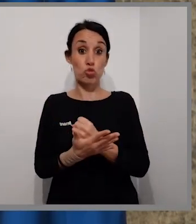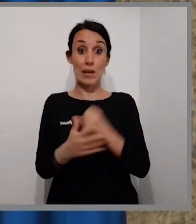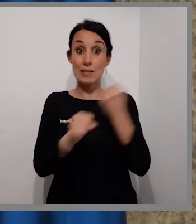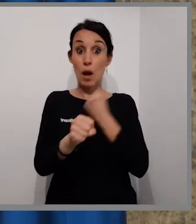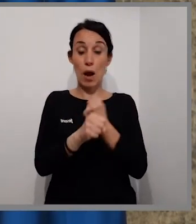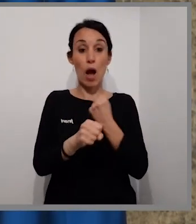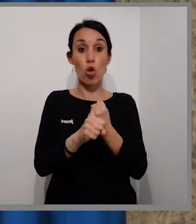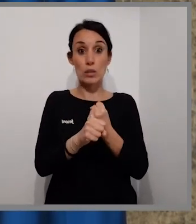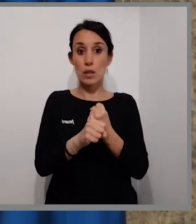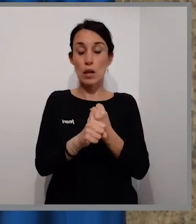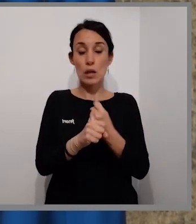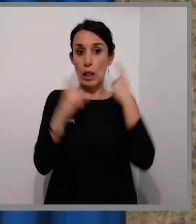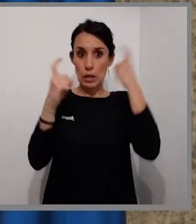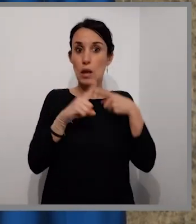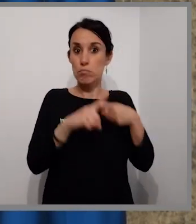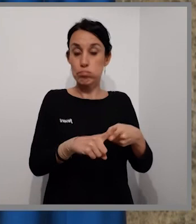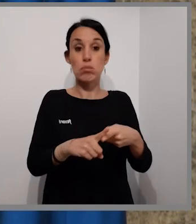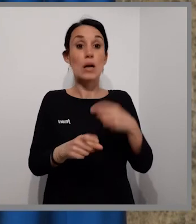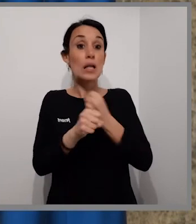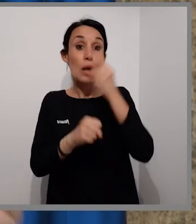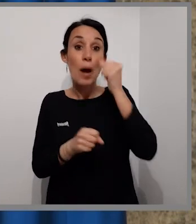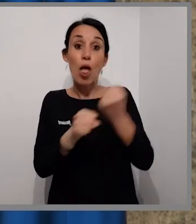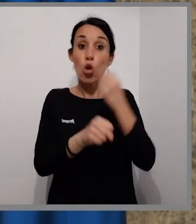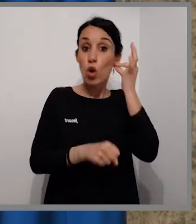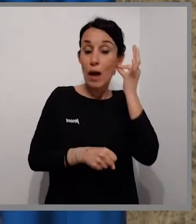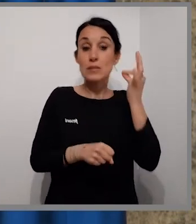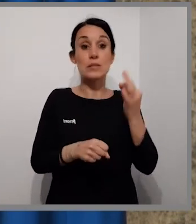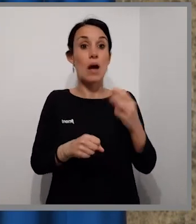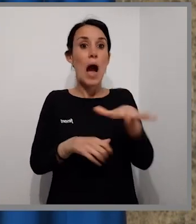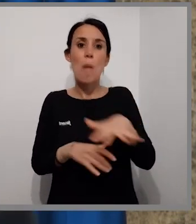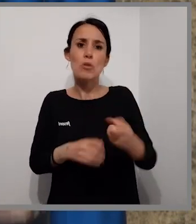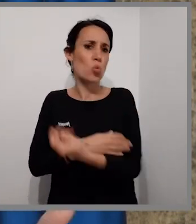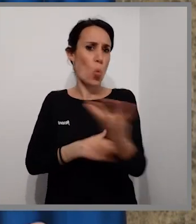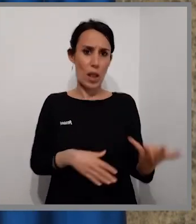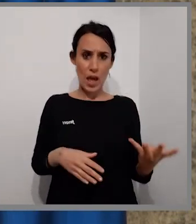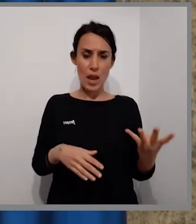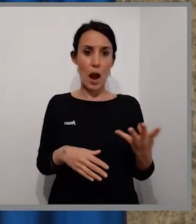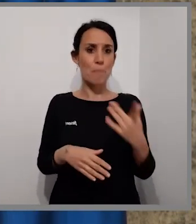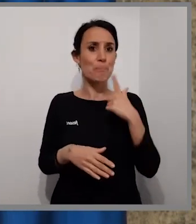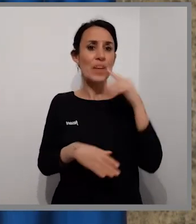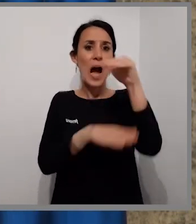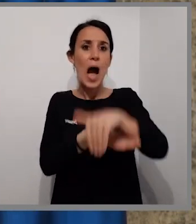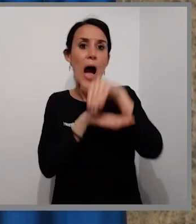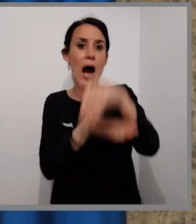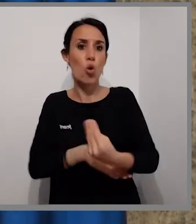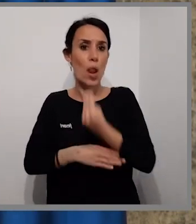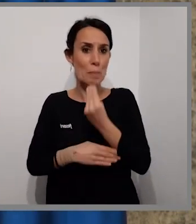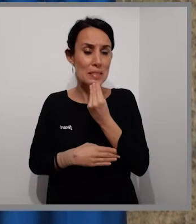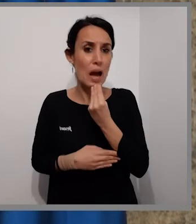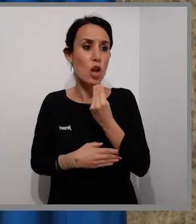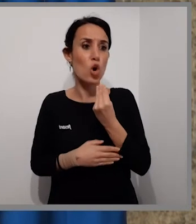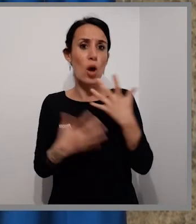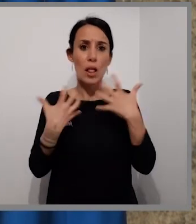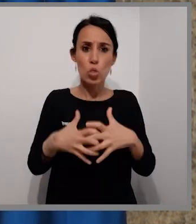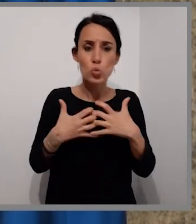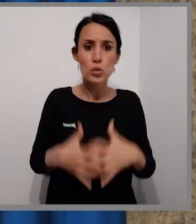todos los trabajadores. En cualquier caso, y trabajadoras en cualquier ámbito, desde el ámbito de agroalimentario